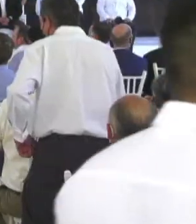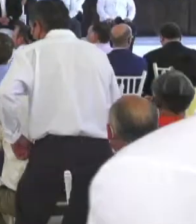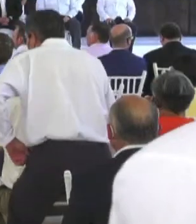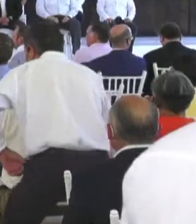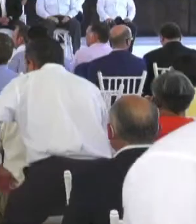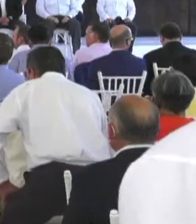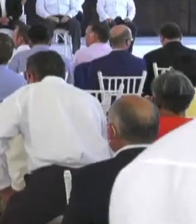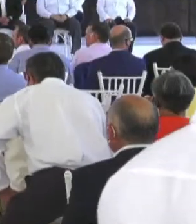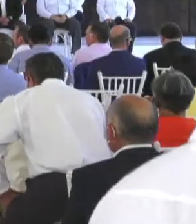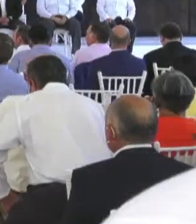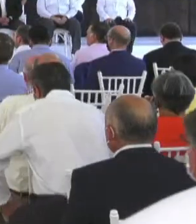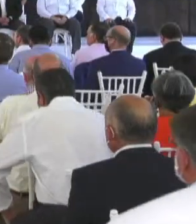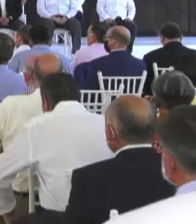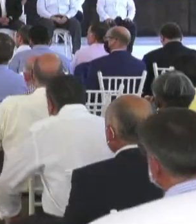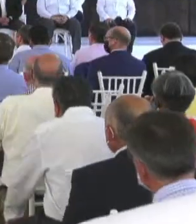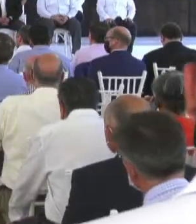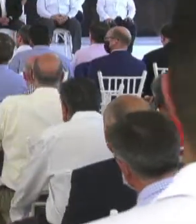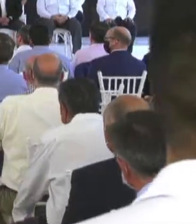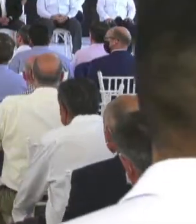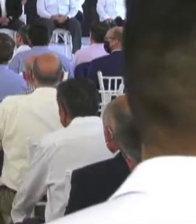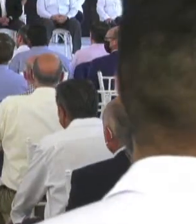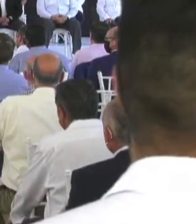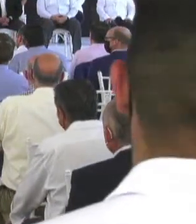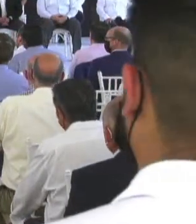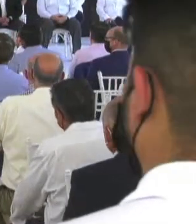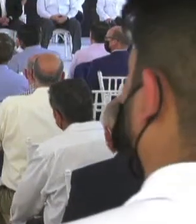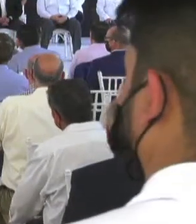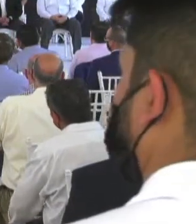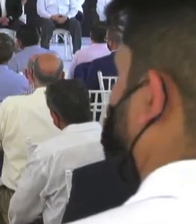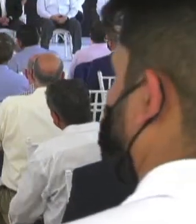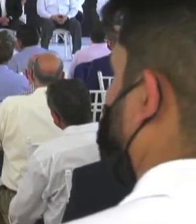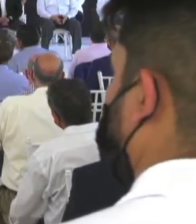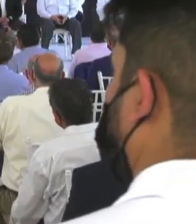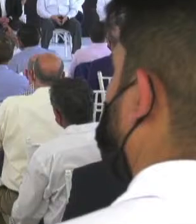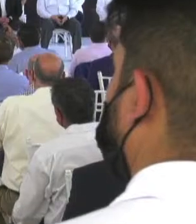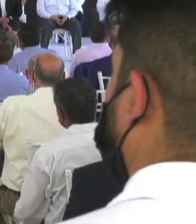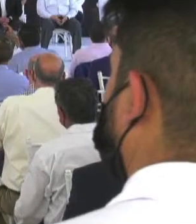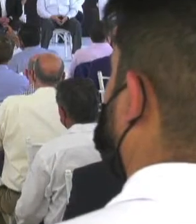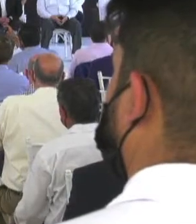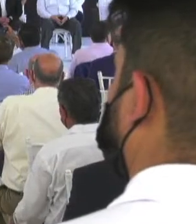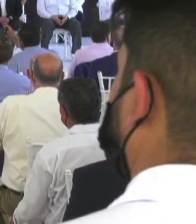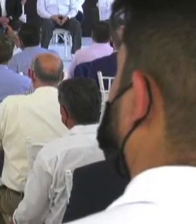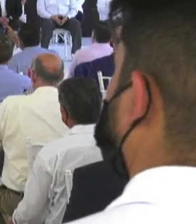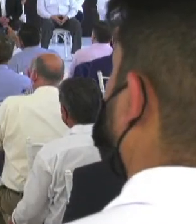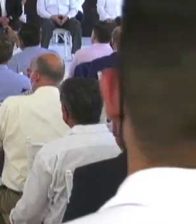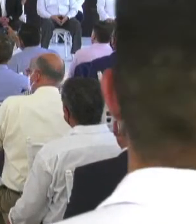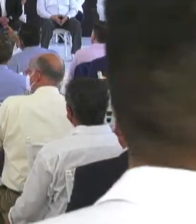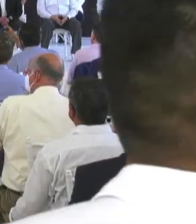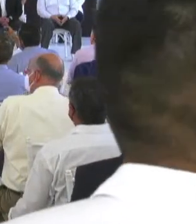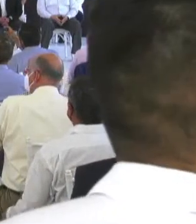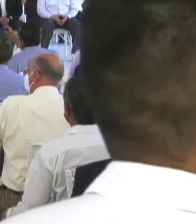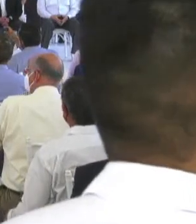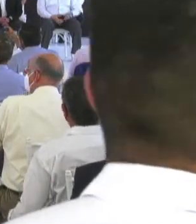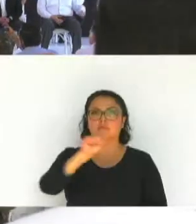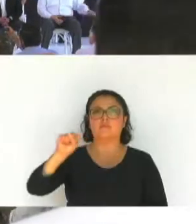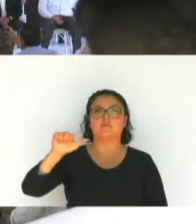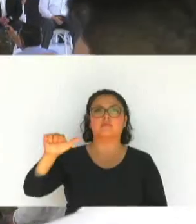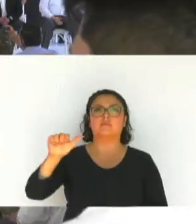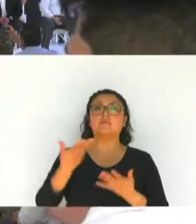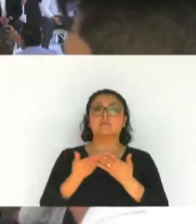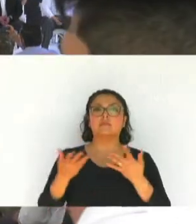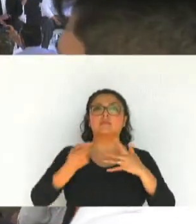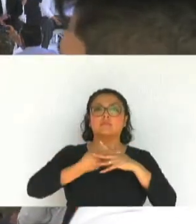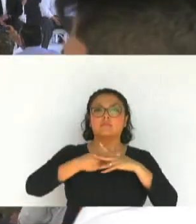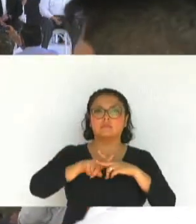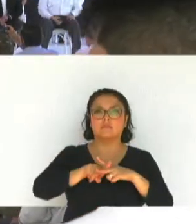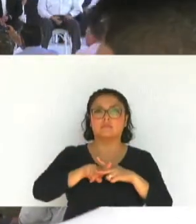al evento de implementación del programa Entornos Laborales Seguros y Saludables, ELSA. Para dar inicio, nos